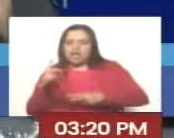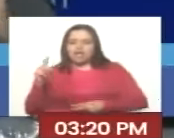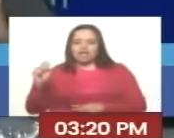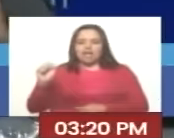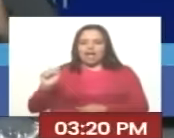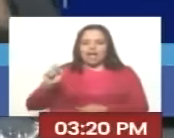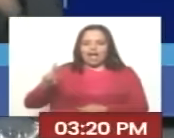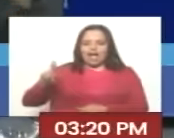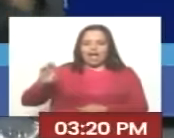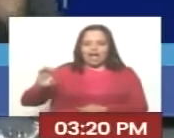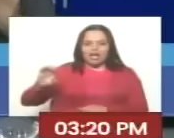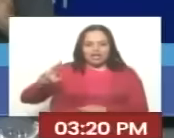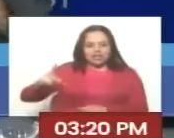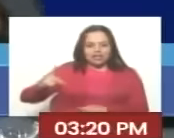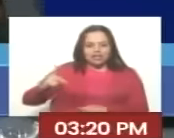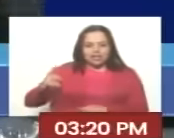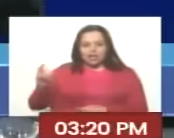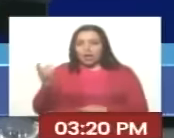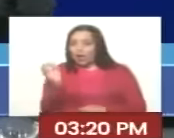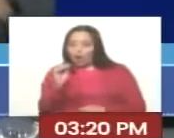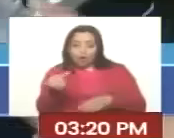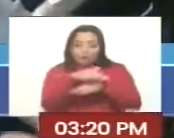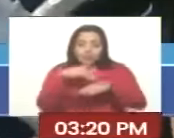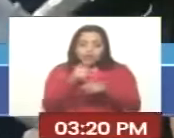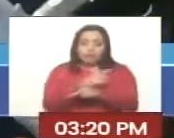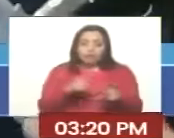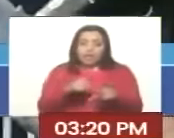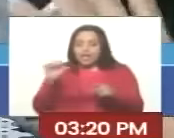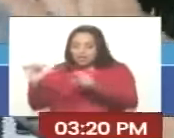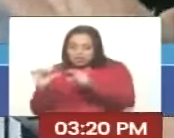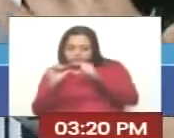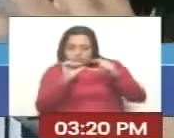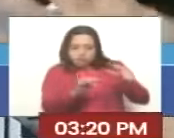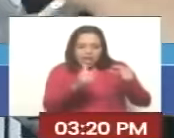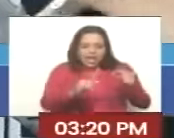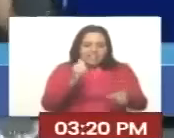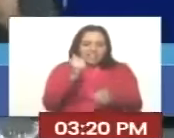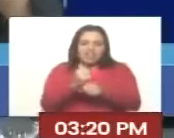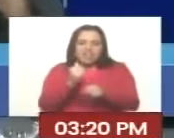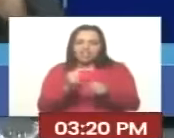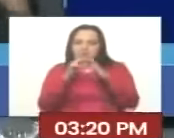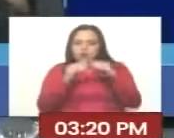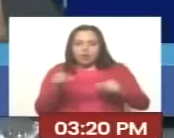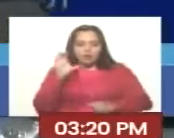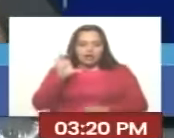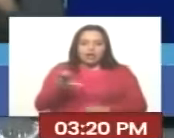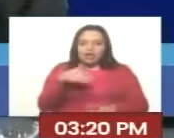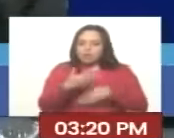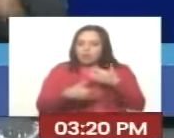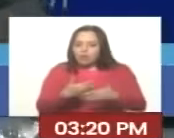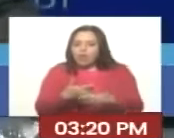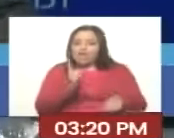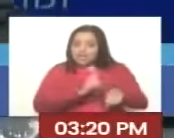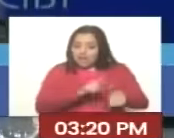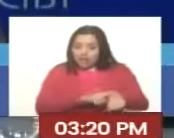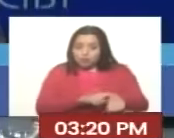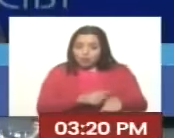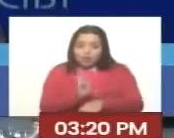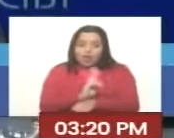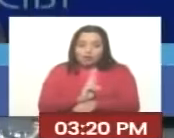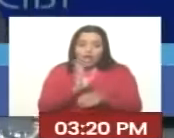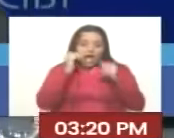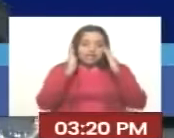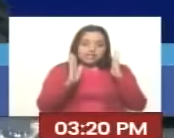como en Twitter, llega directamente o al Ministerio Público, eso se va trabajando en todo el país y se va en tiempo real